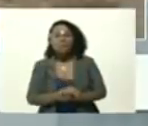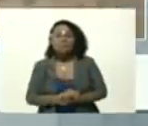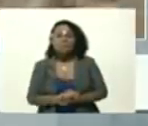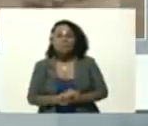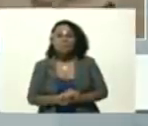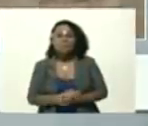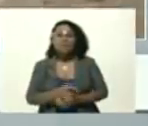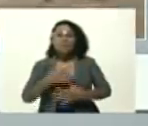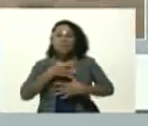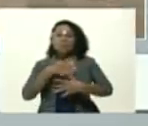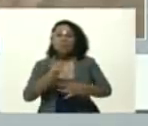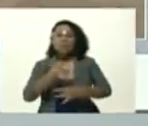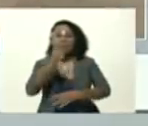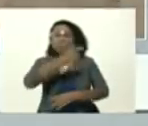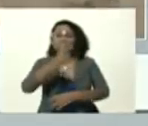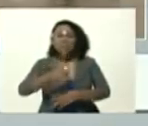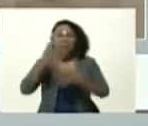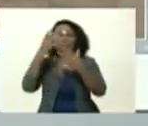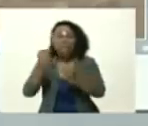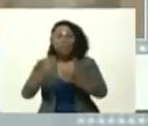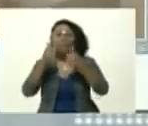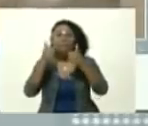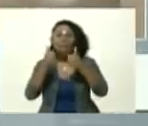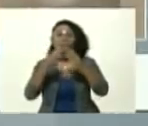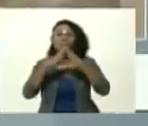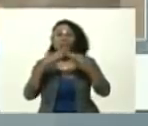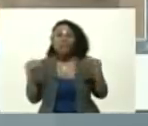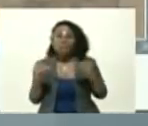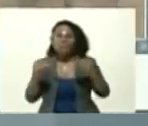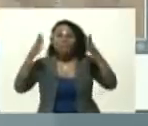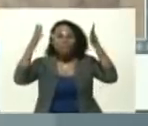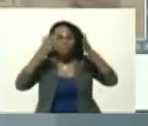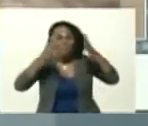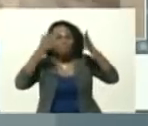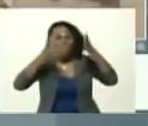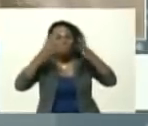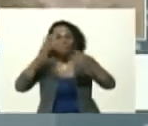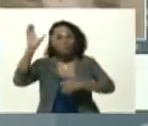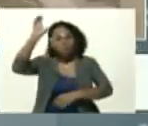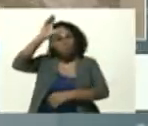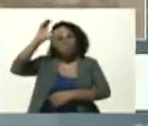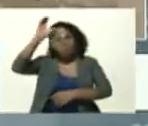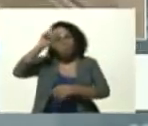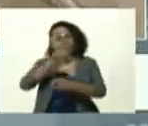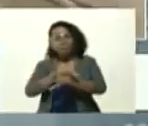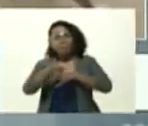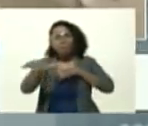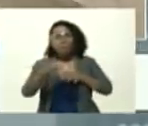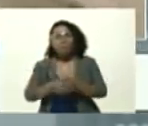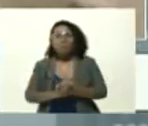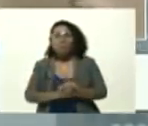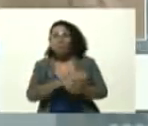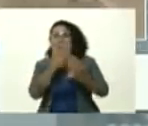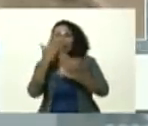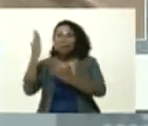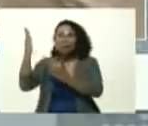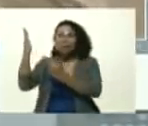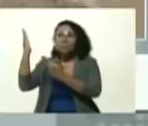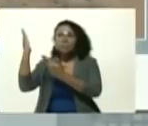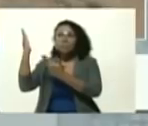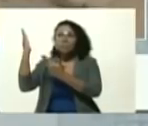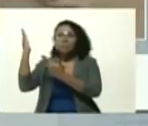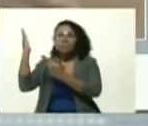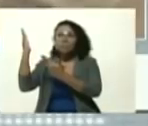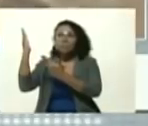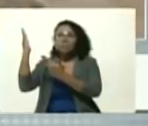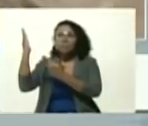Y nos interesa que la gente entienda muy bien todo y orientar la conciencia mayoritaria. Ahí están las imágenes. Yo no sé